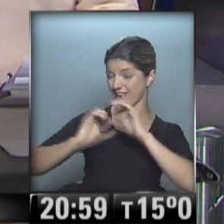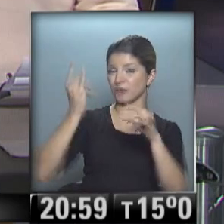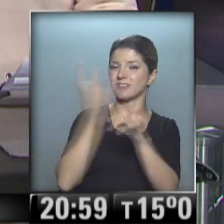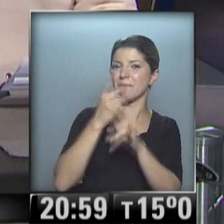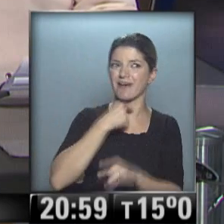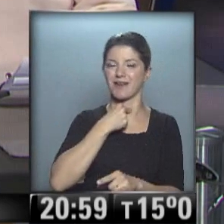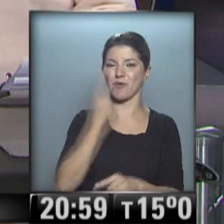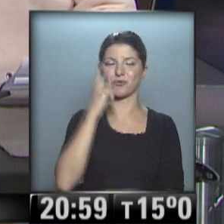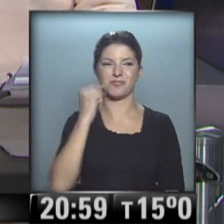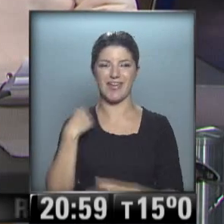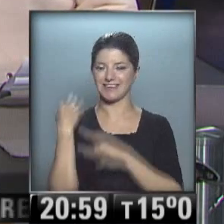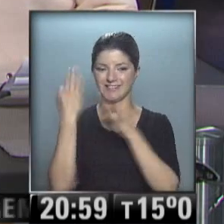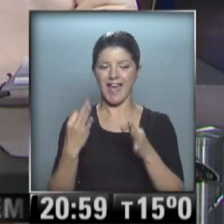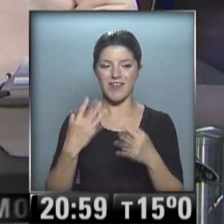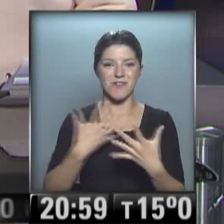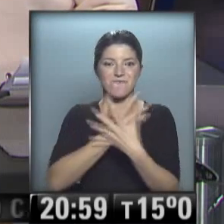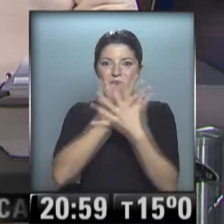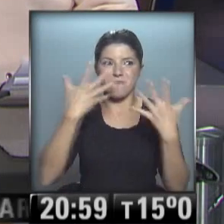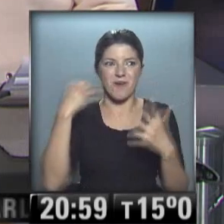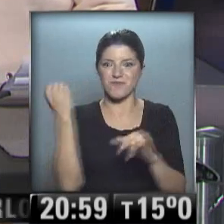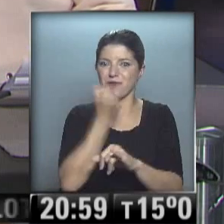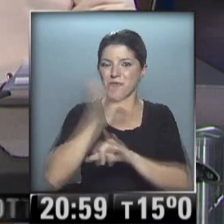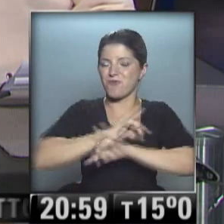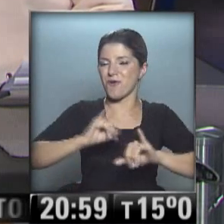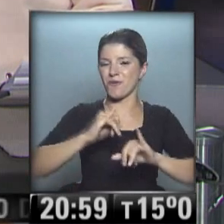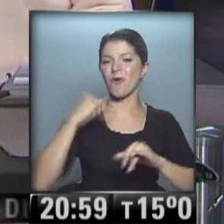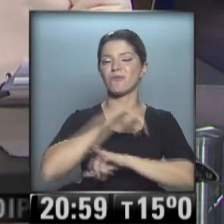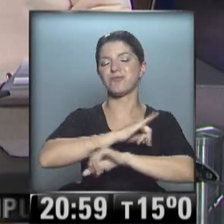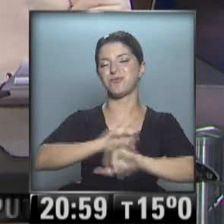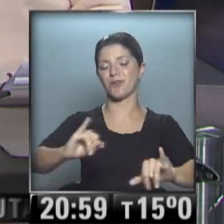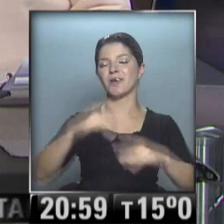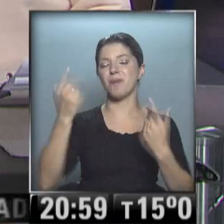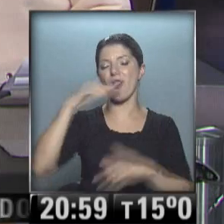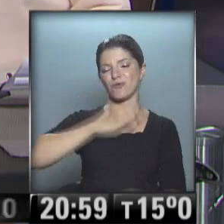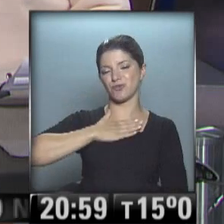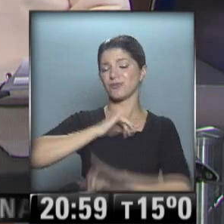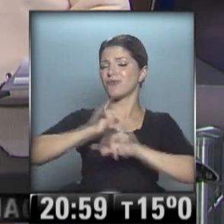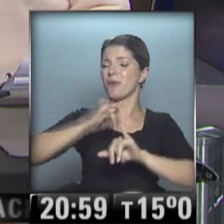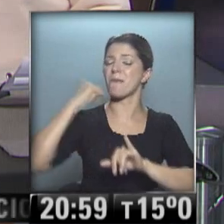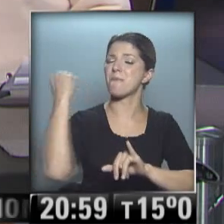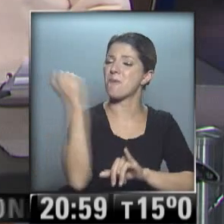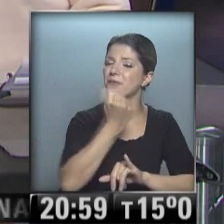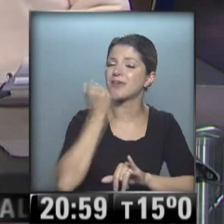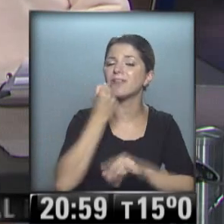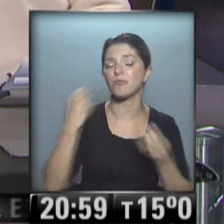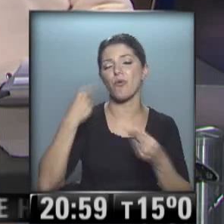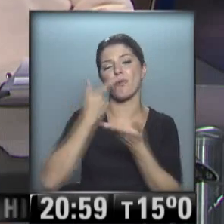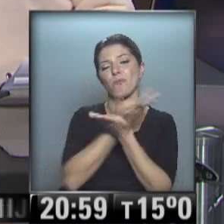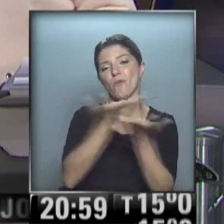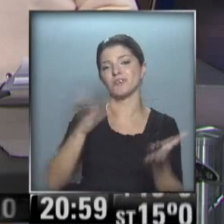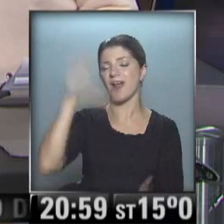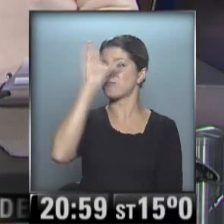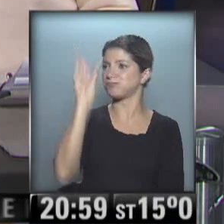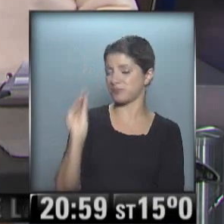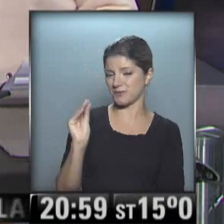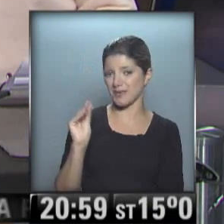ganas de llegar a un día y dar la gran noticia. Bueno, para nosotros fue una gran noticia poderla haberla transmitido en todo el país, y el